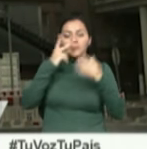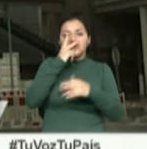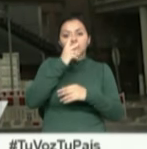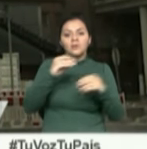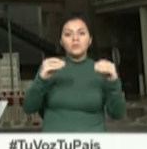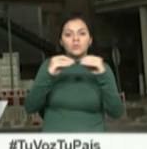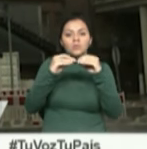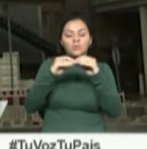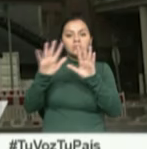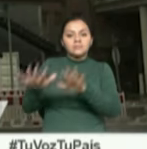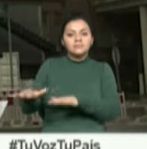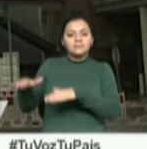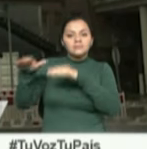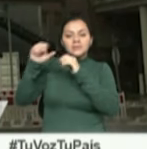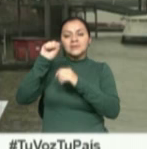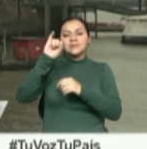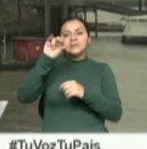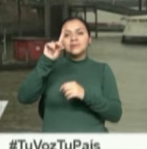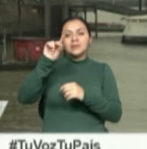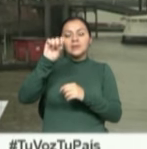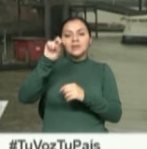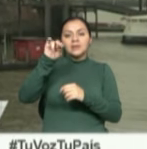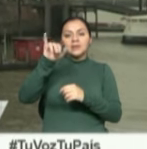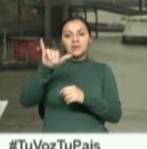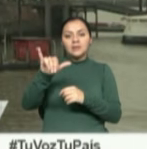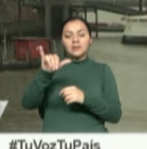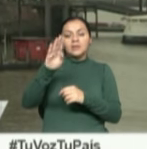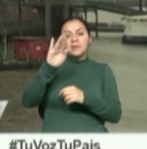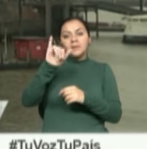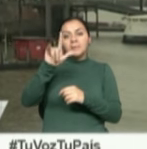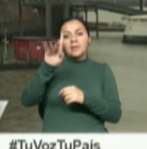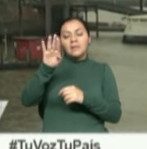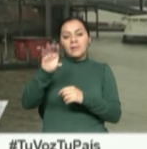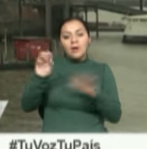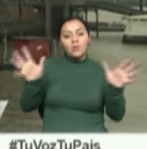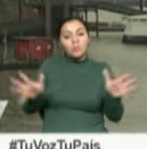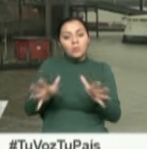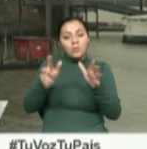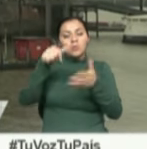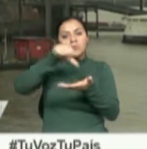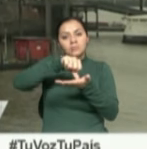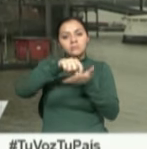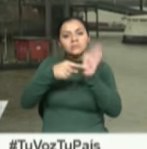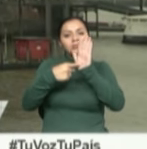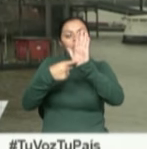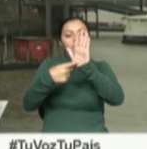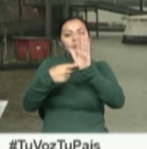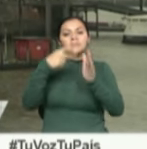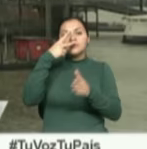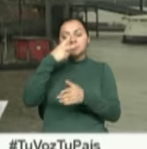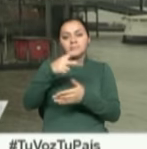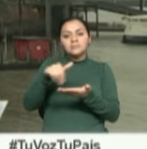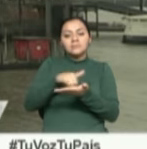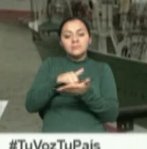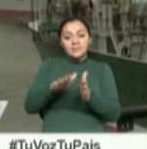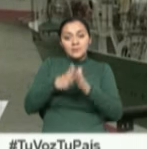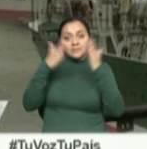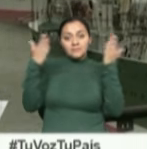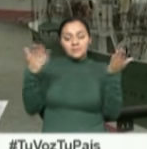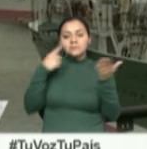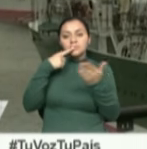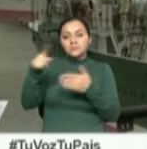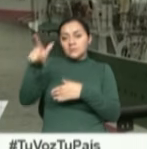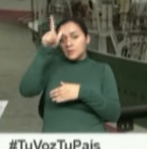la mítica ópera de Sydney o el Museo Guggenheim de Bilbao, capaces de promover la ciudad. No por nada, el New York Times incluyó a